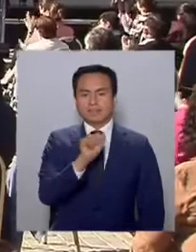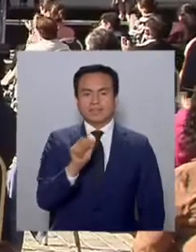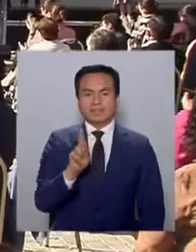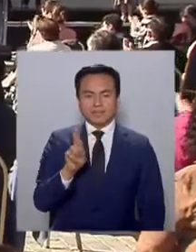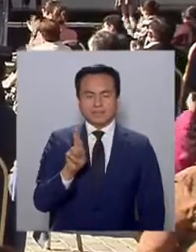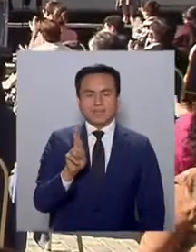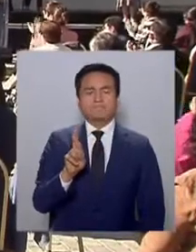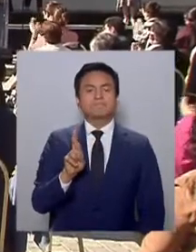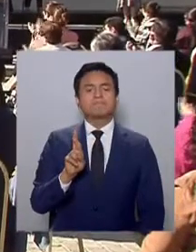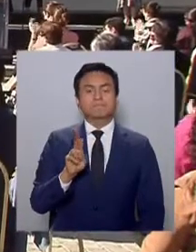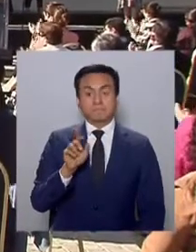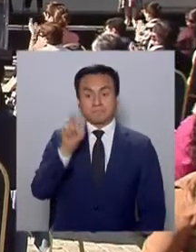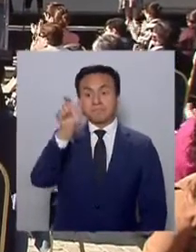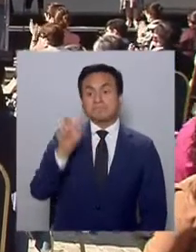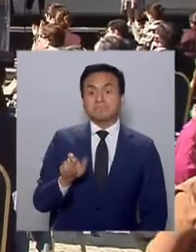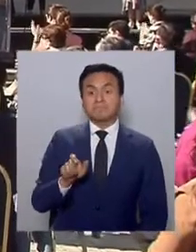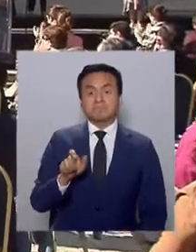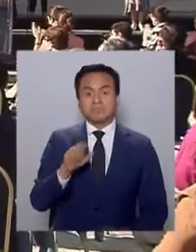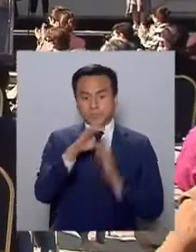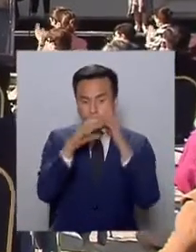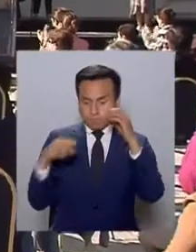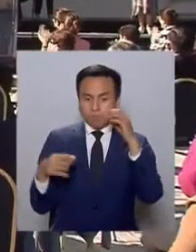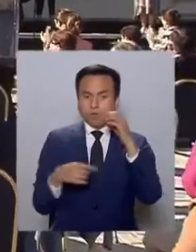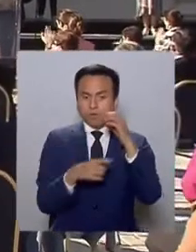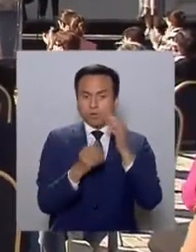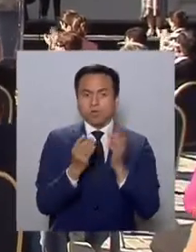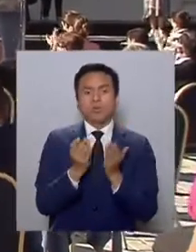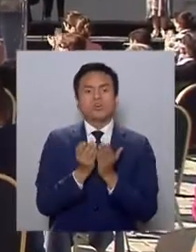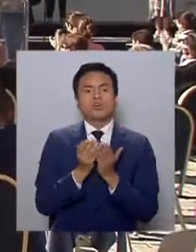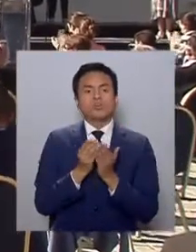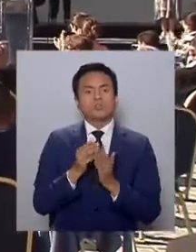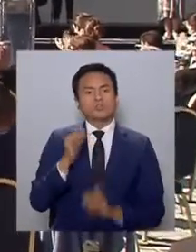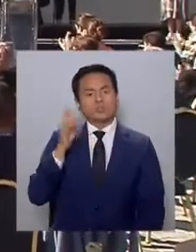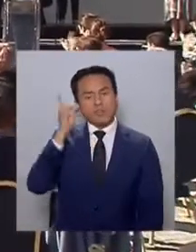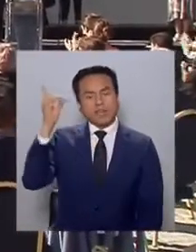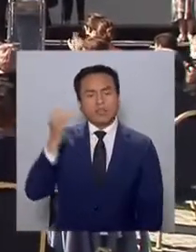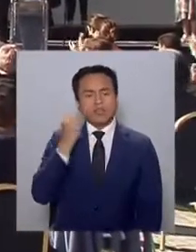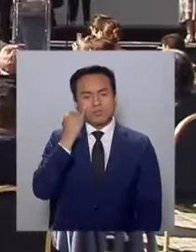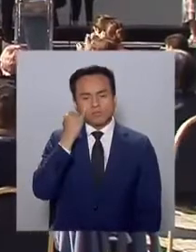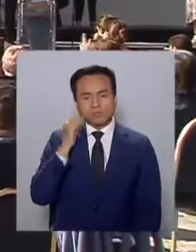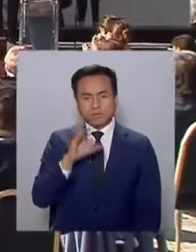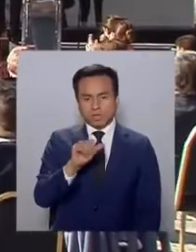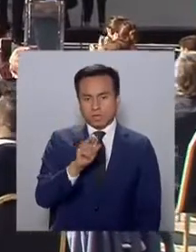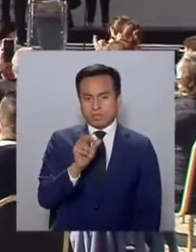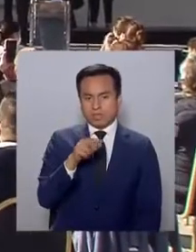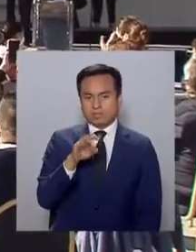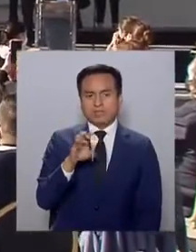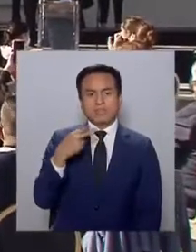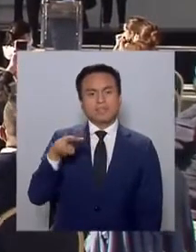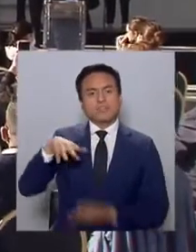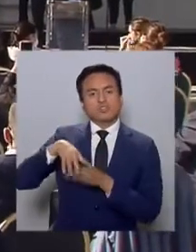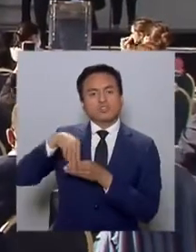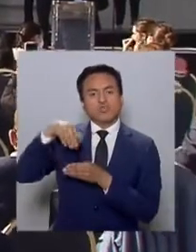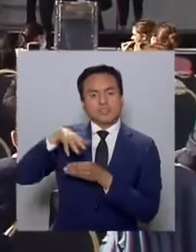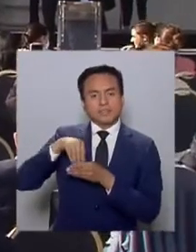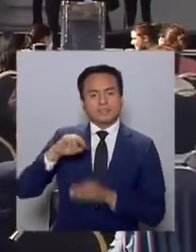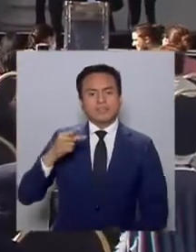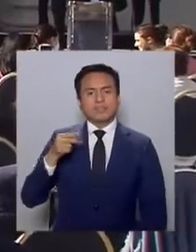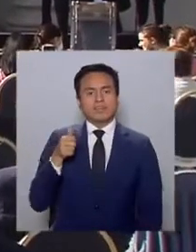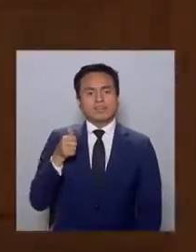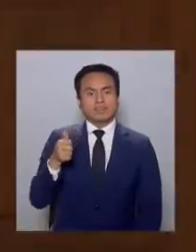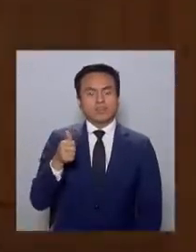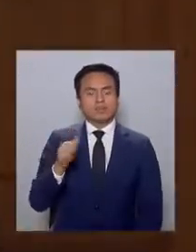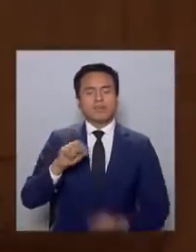Flavio Andrés Salazar Onfray es biólogo. Doctorado en el Instituto Karolinska de Suecia, vicerrector